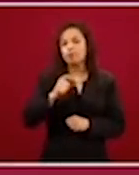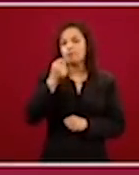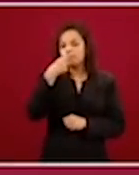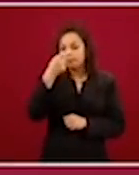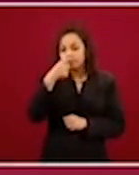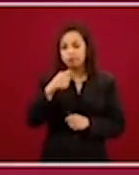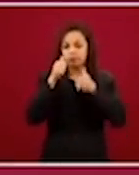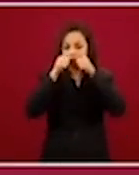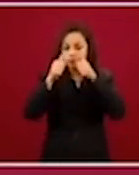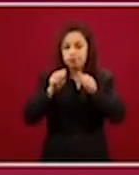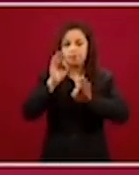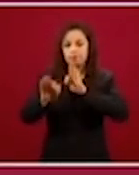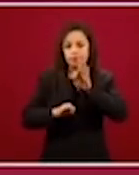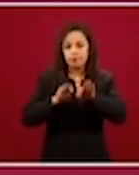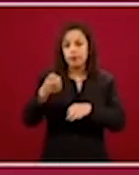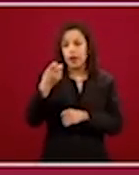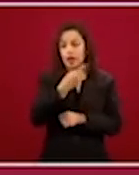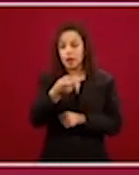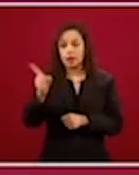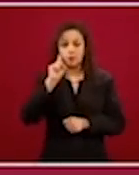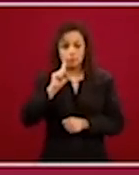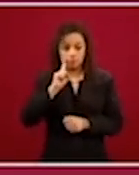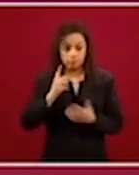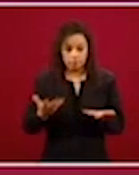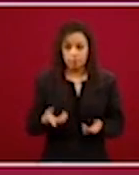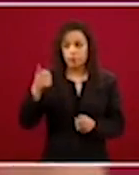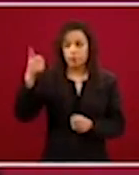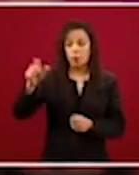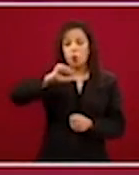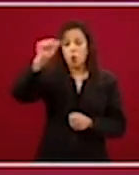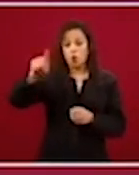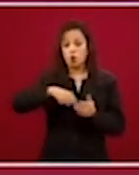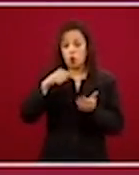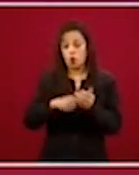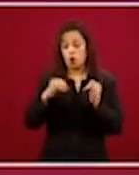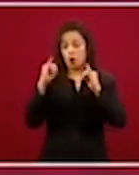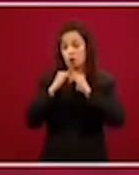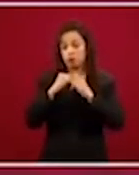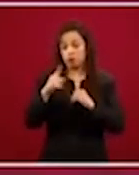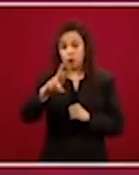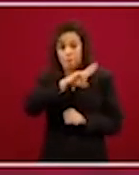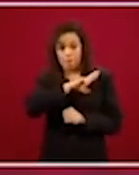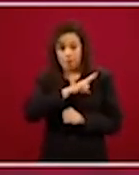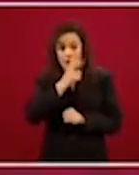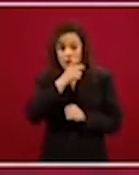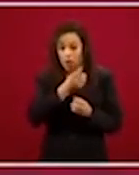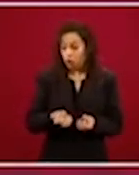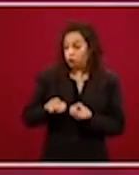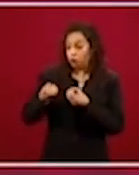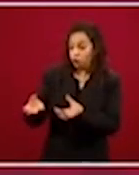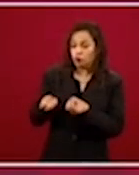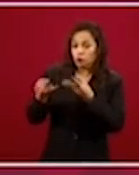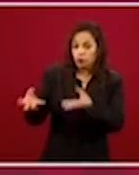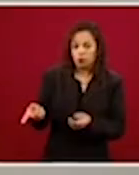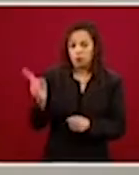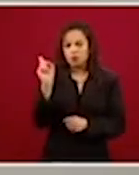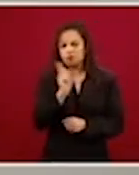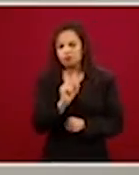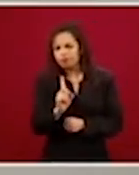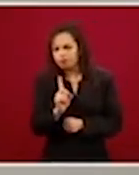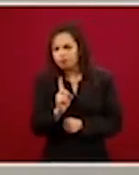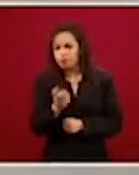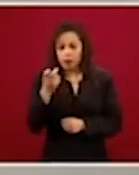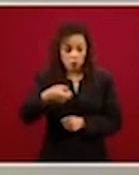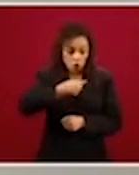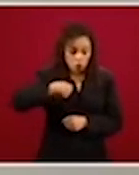de una entidad privada la que regale los servicios somos todos y todas los que pagamos impuestos y pagamos nuestros servicios se